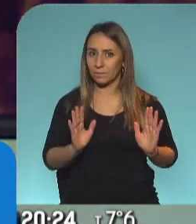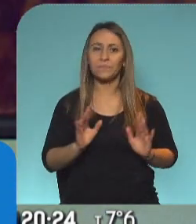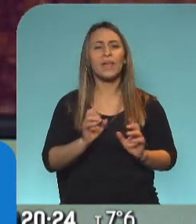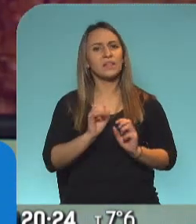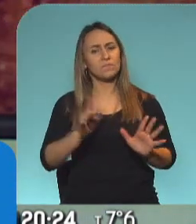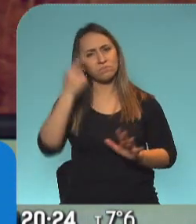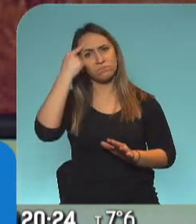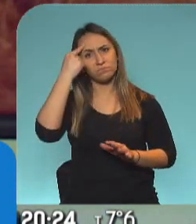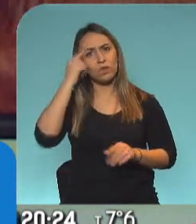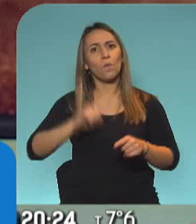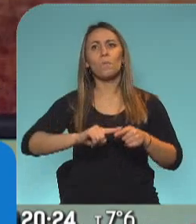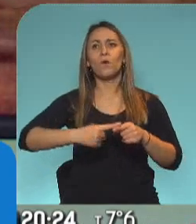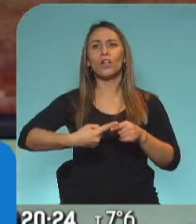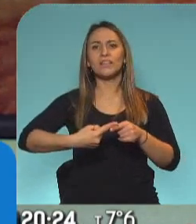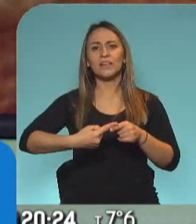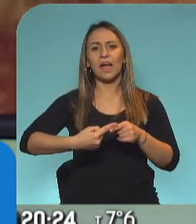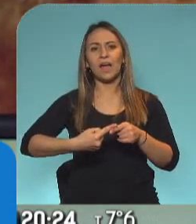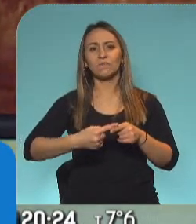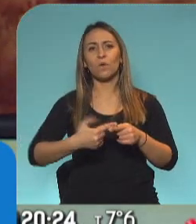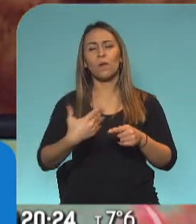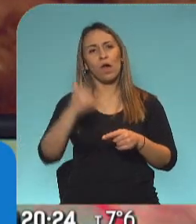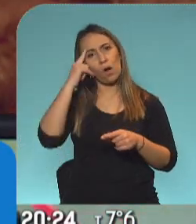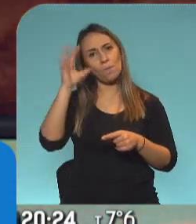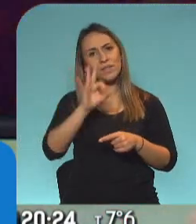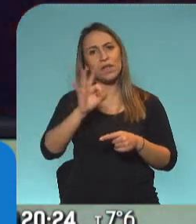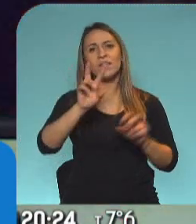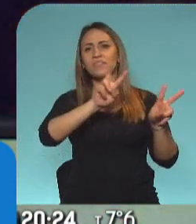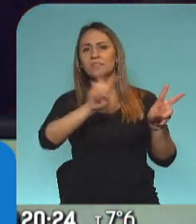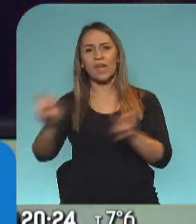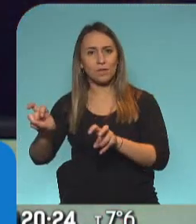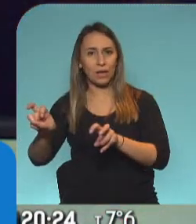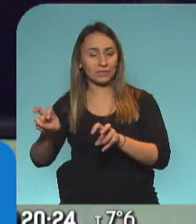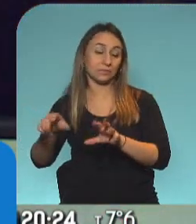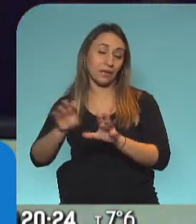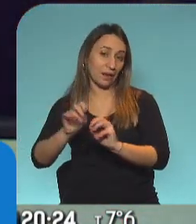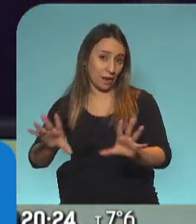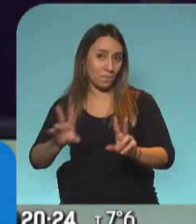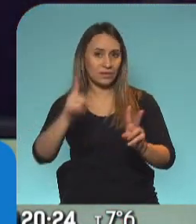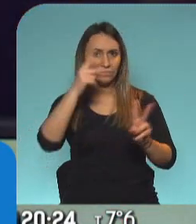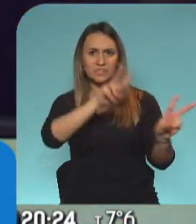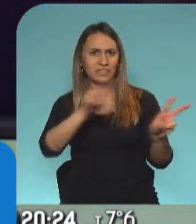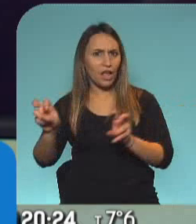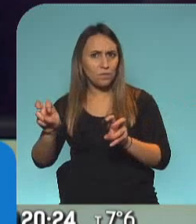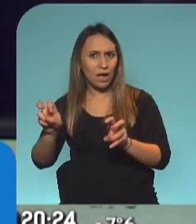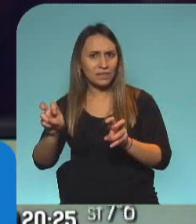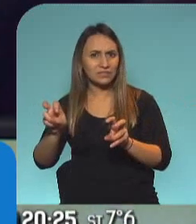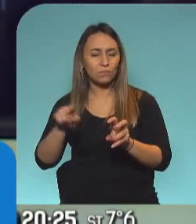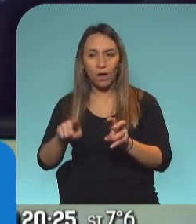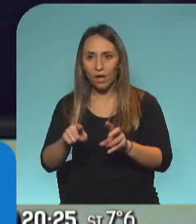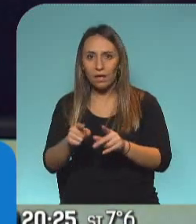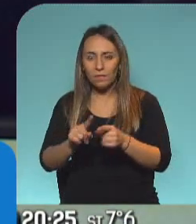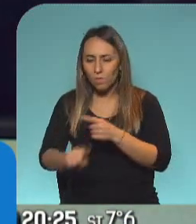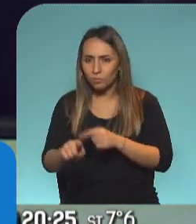que la política debe opinar de todos los temas, graves sobre todo, ni bien suceden. Creo que ese es el punto, ¿no?